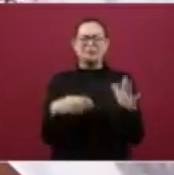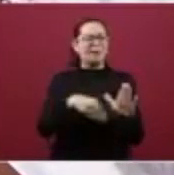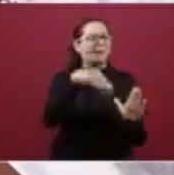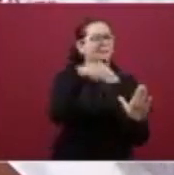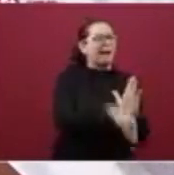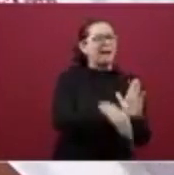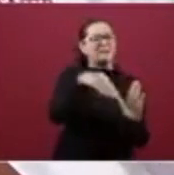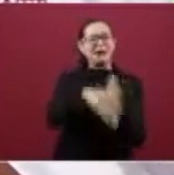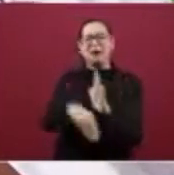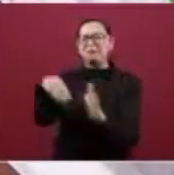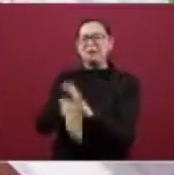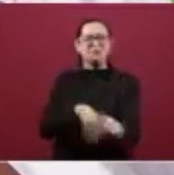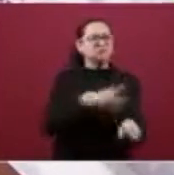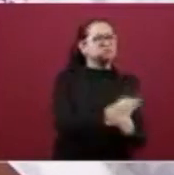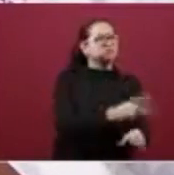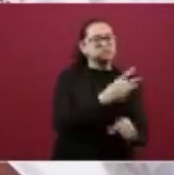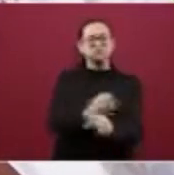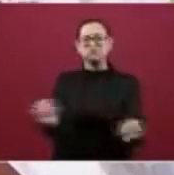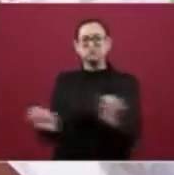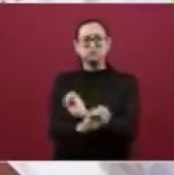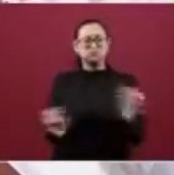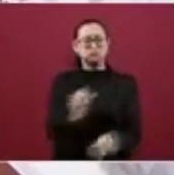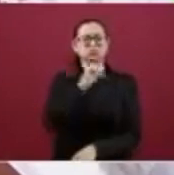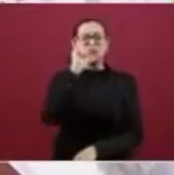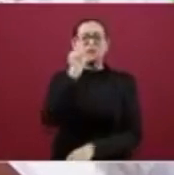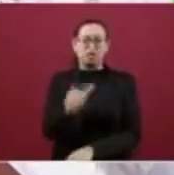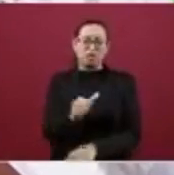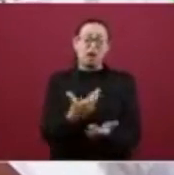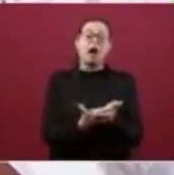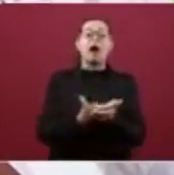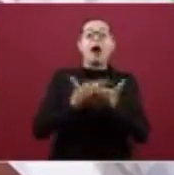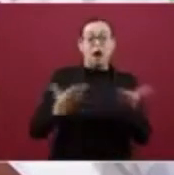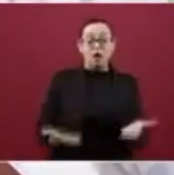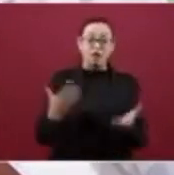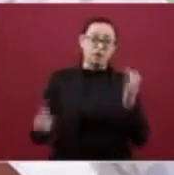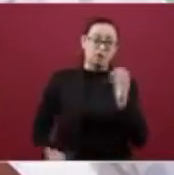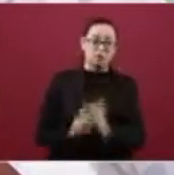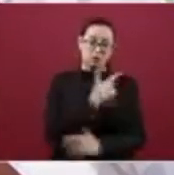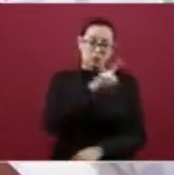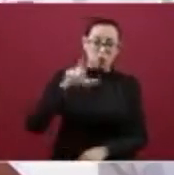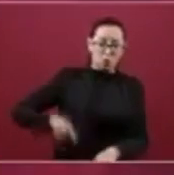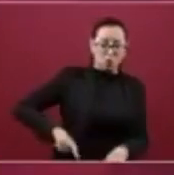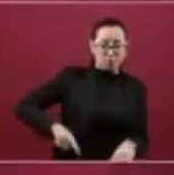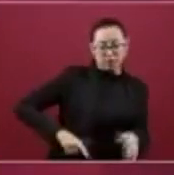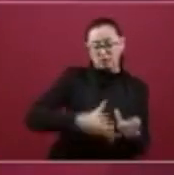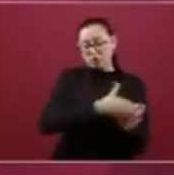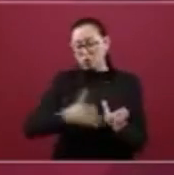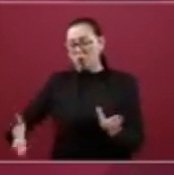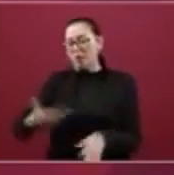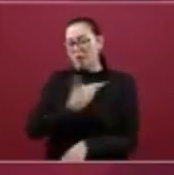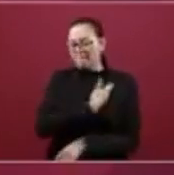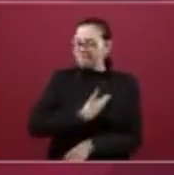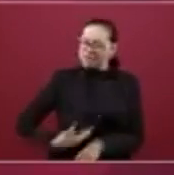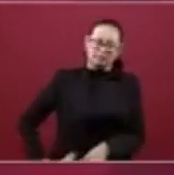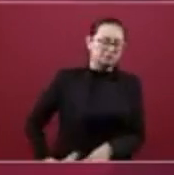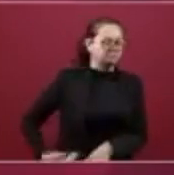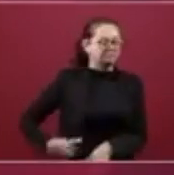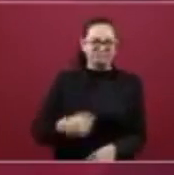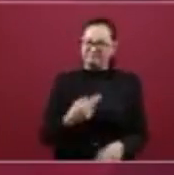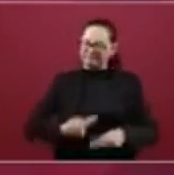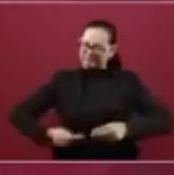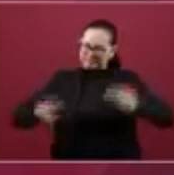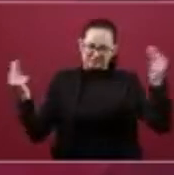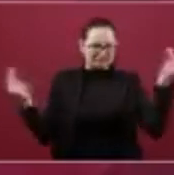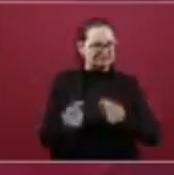presidente en el proyecto de nación contempló la rehabilitación inmediata para